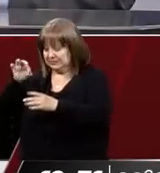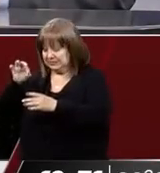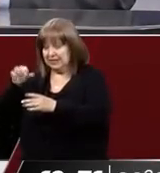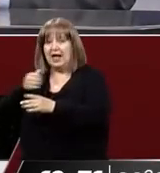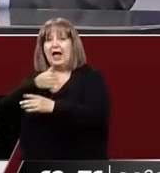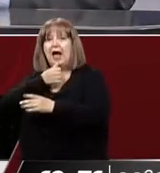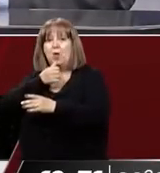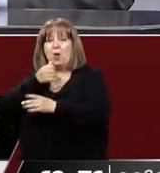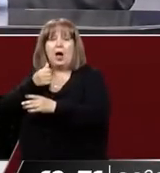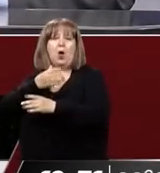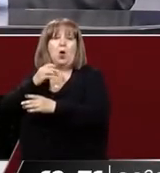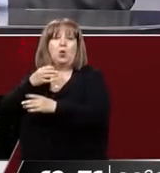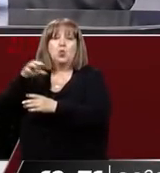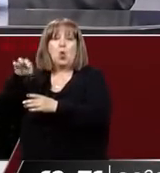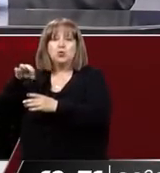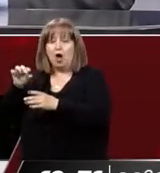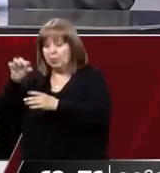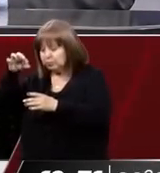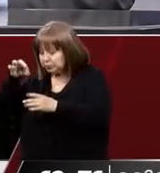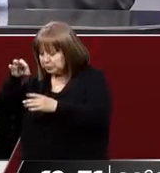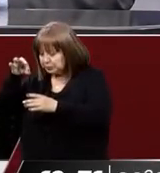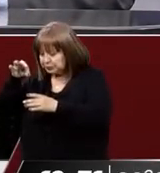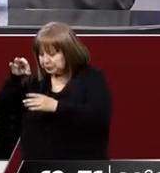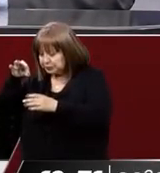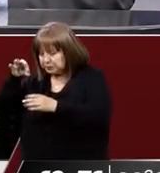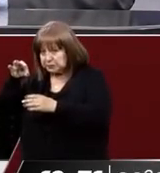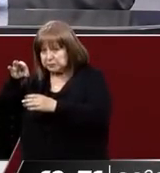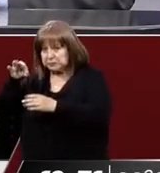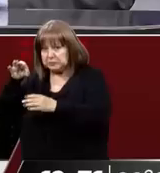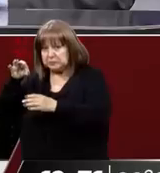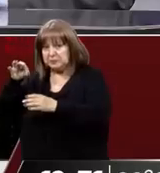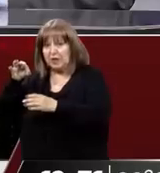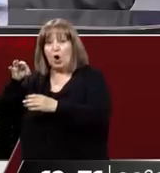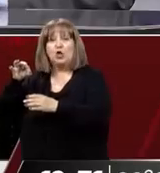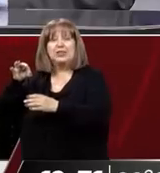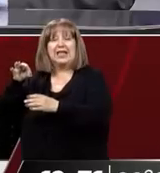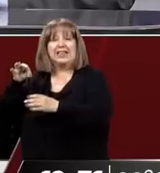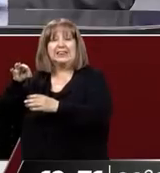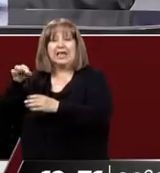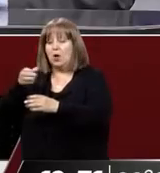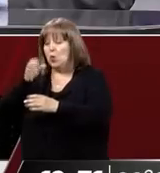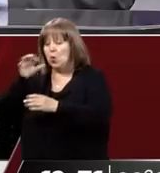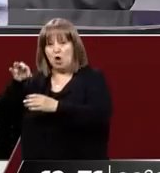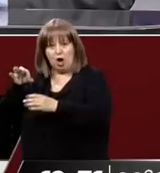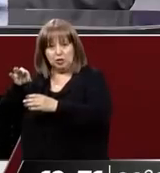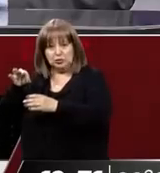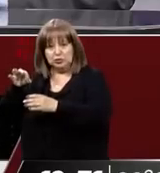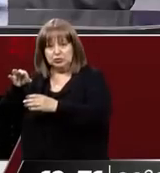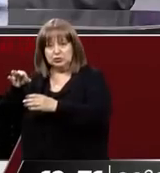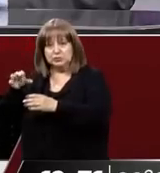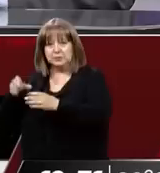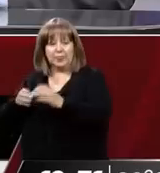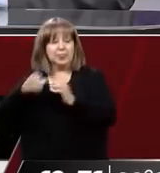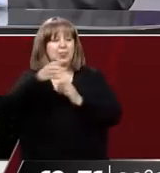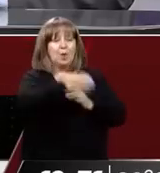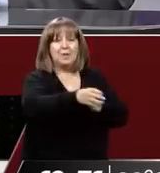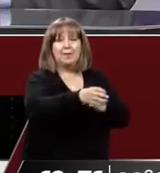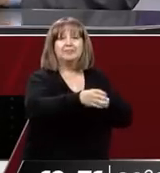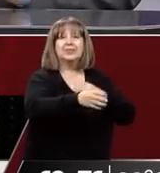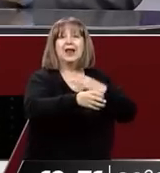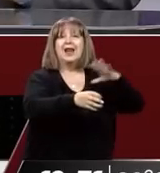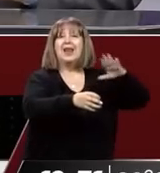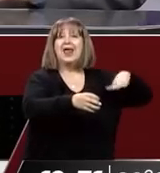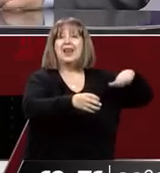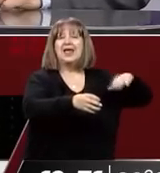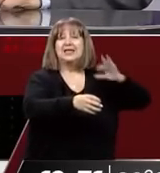recordemos que daba pequeñas cantidades de esta sustancia química en jugos por ejemplo que le daba beber en